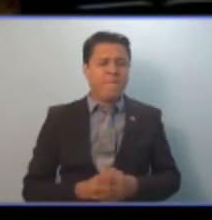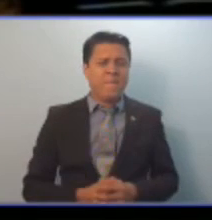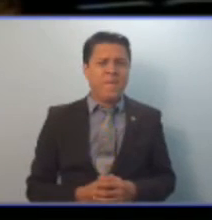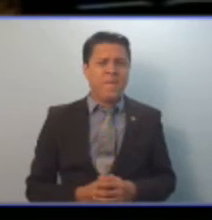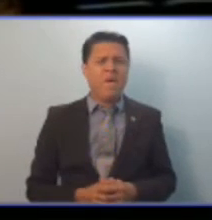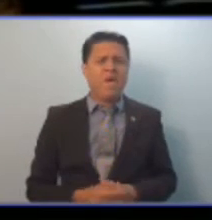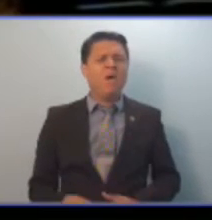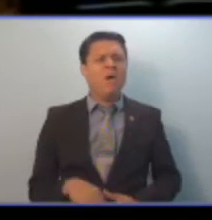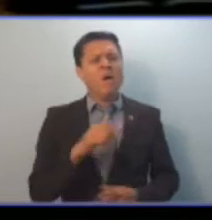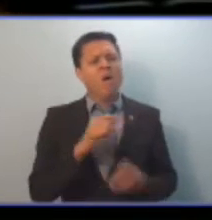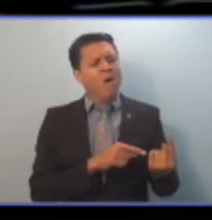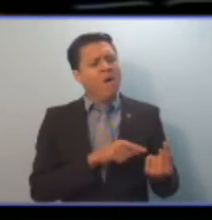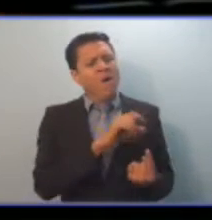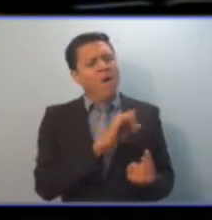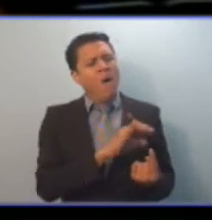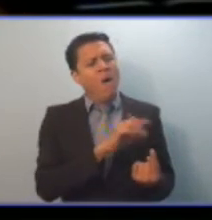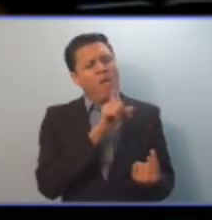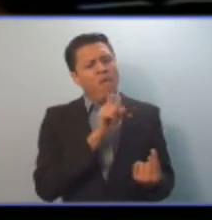Licenciado,